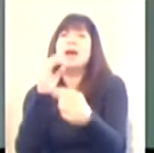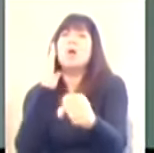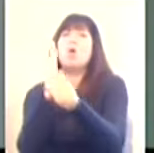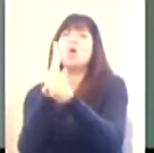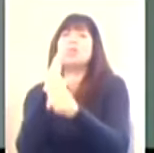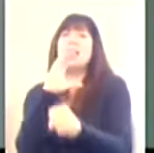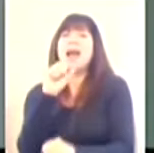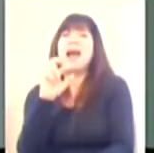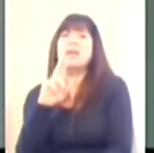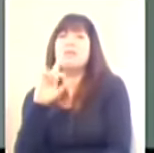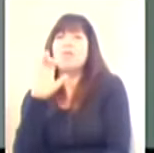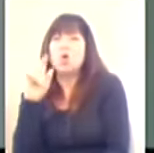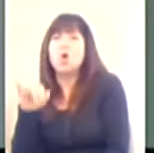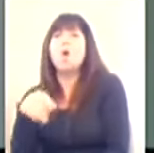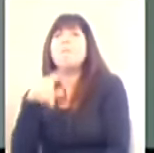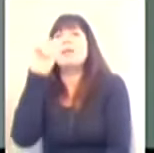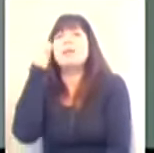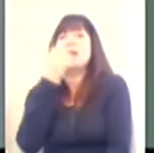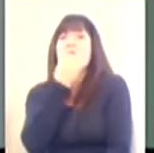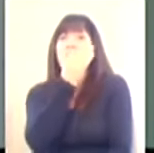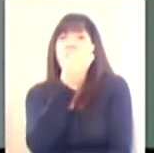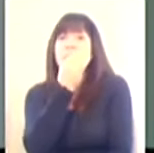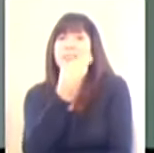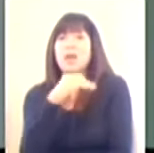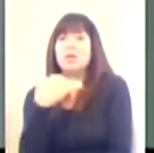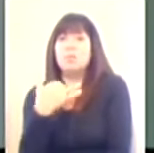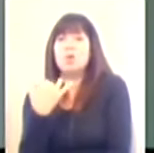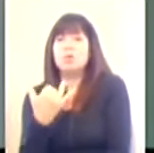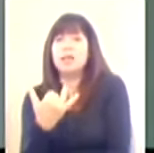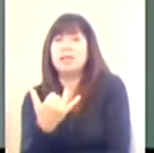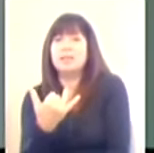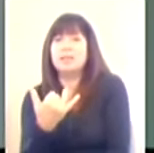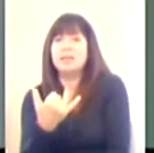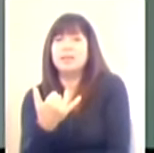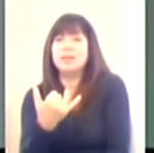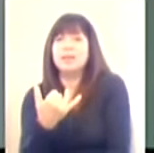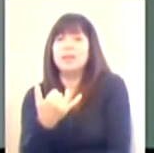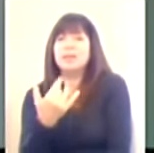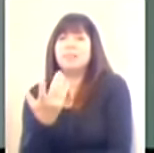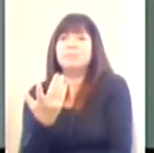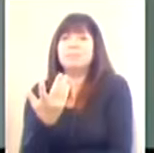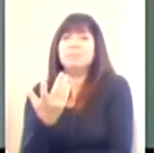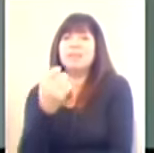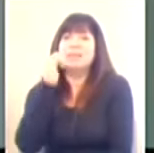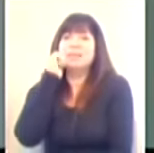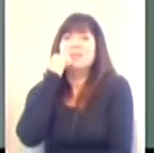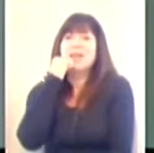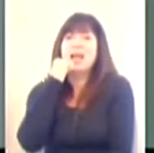el primer gran comentario, como decirles, cuenten desde las generadoras con un aliado en